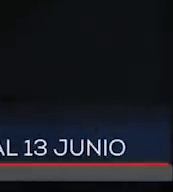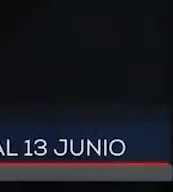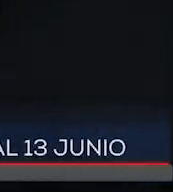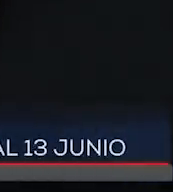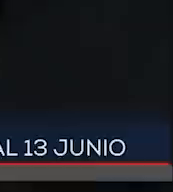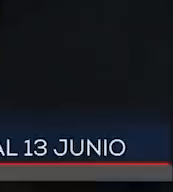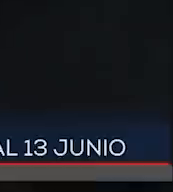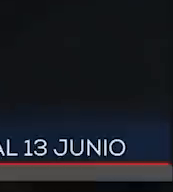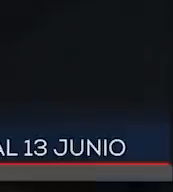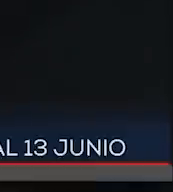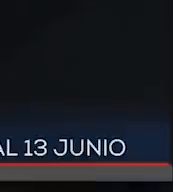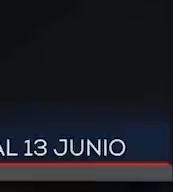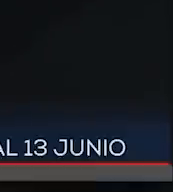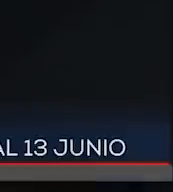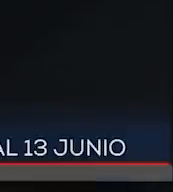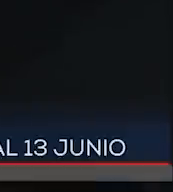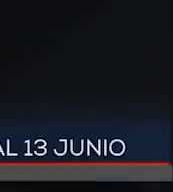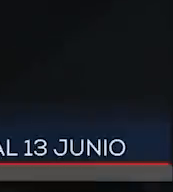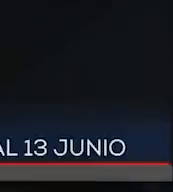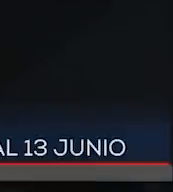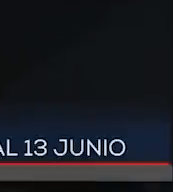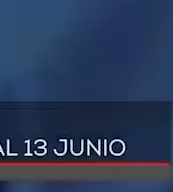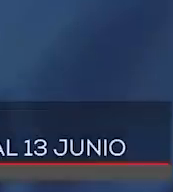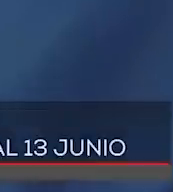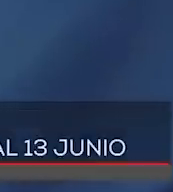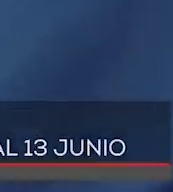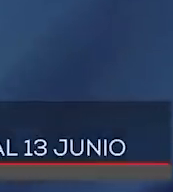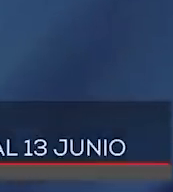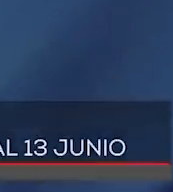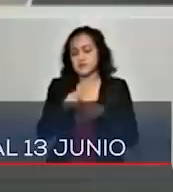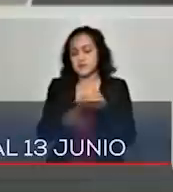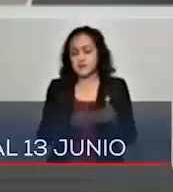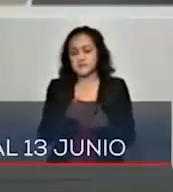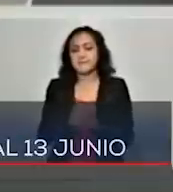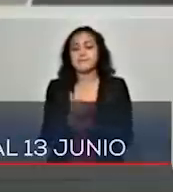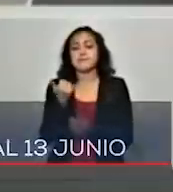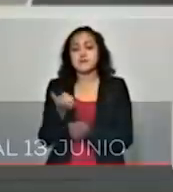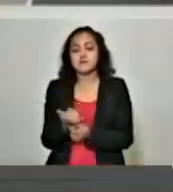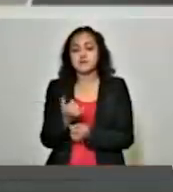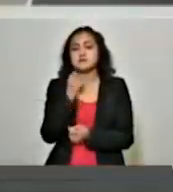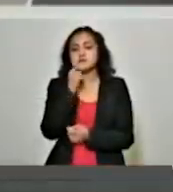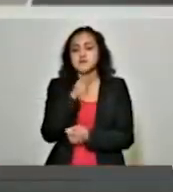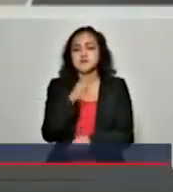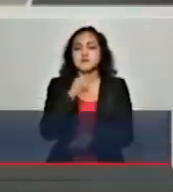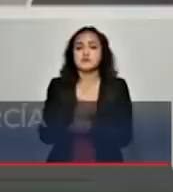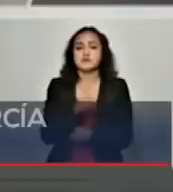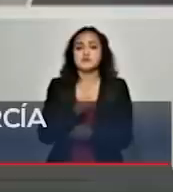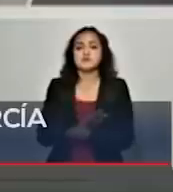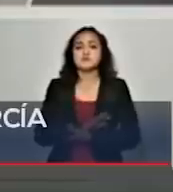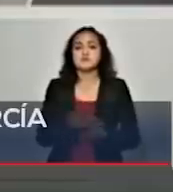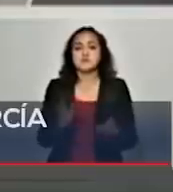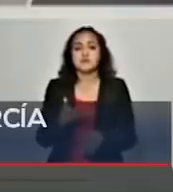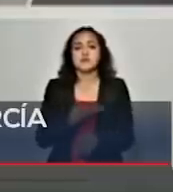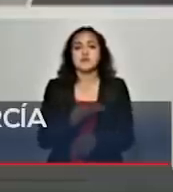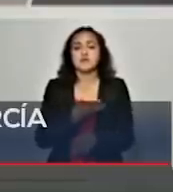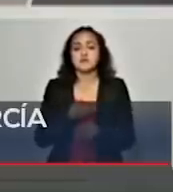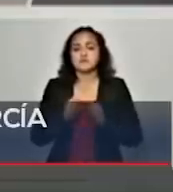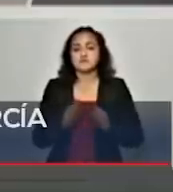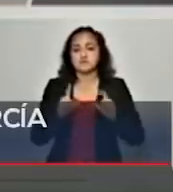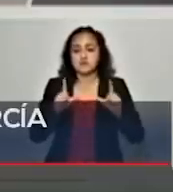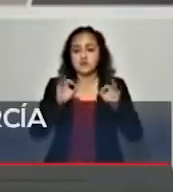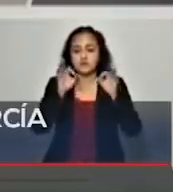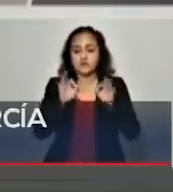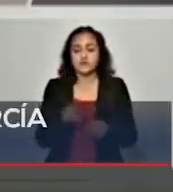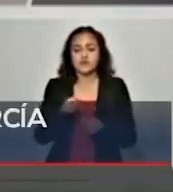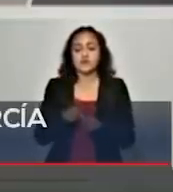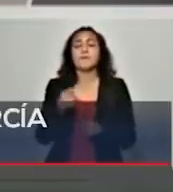de junio se llevará a cabo la jornada de vacunación en tehuacán puebla asimismo ya salió el comunicado